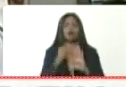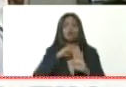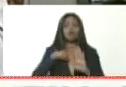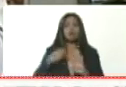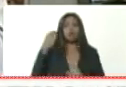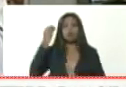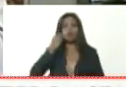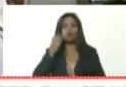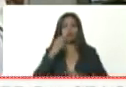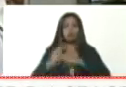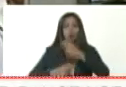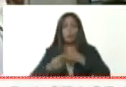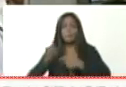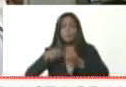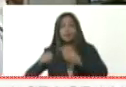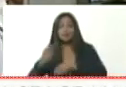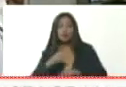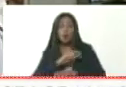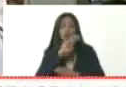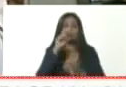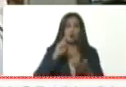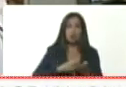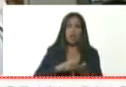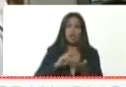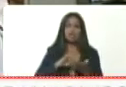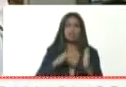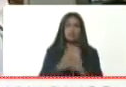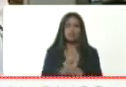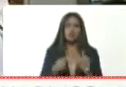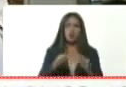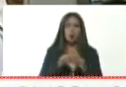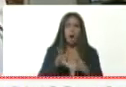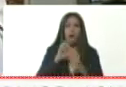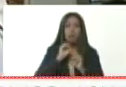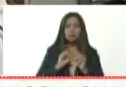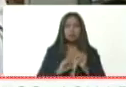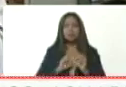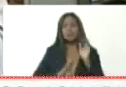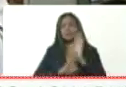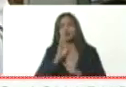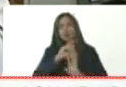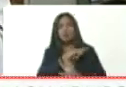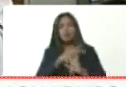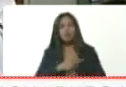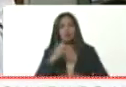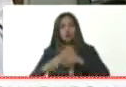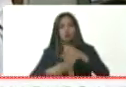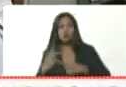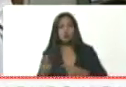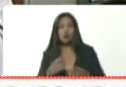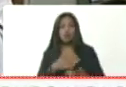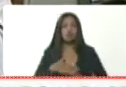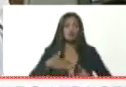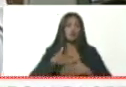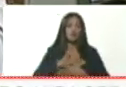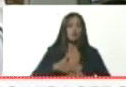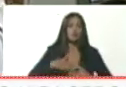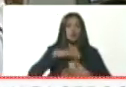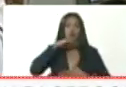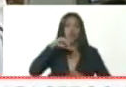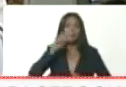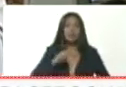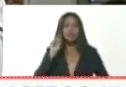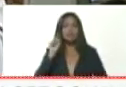el comercio nacional es un catalizador del desarrollo de las fuerzas productivas y la satisfacción de